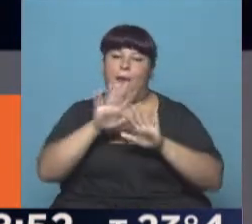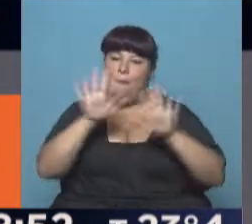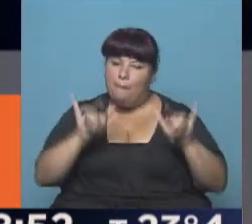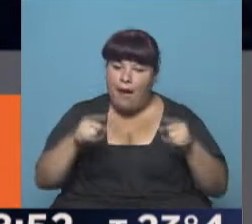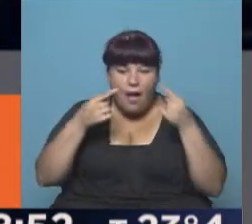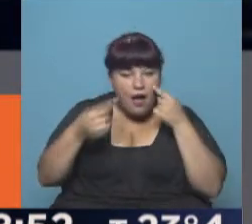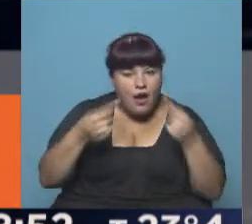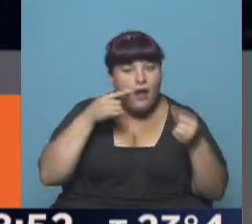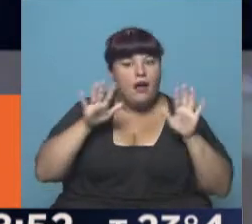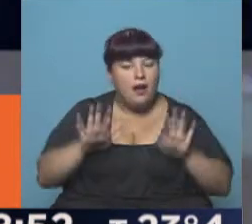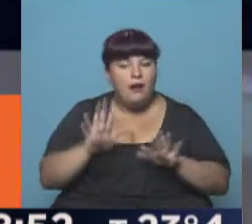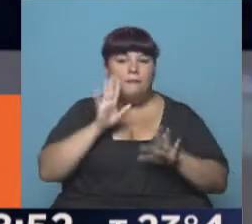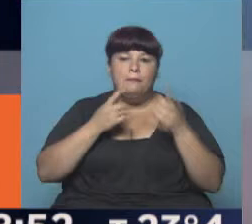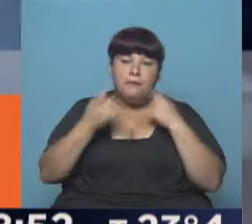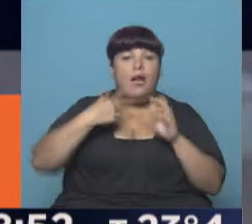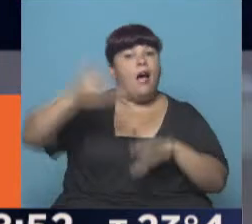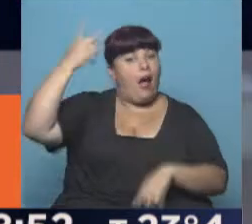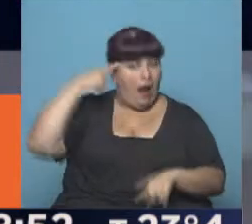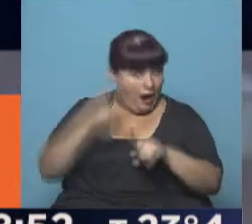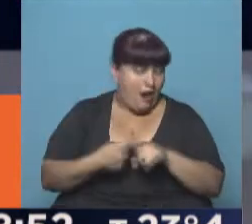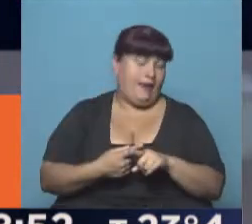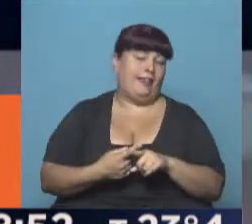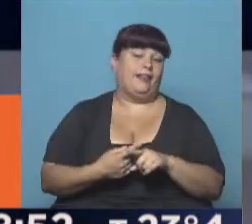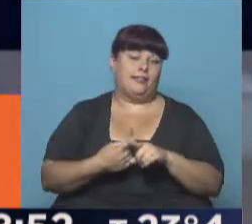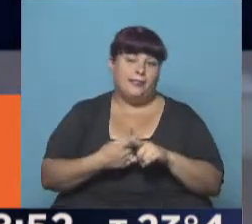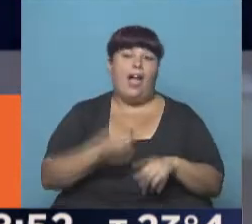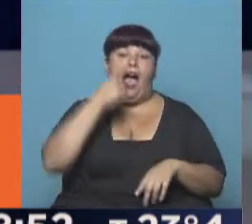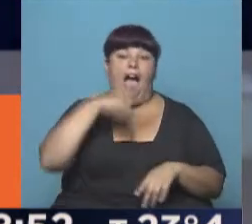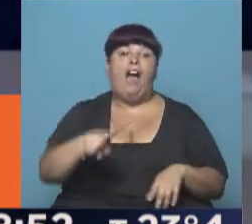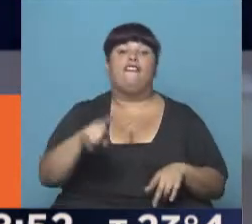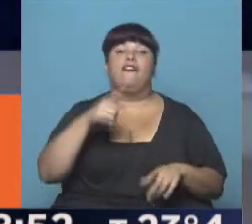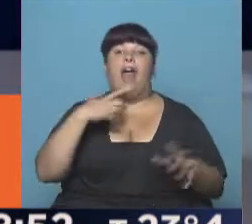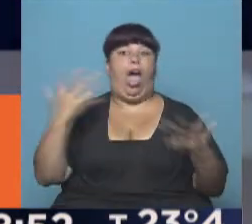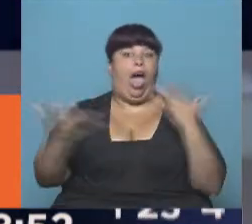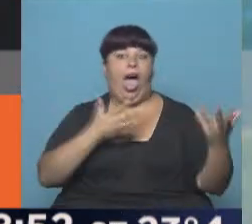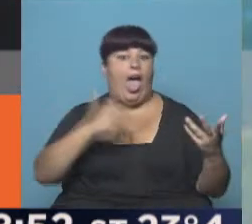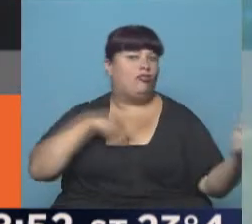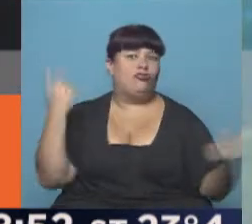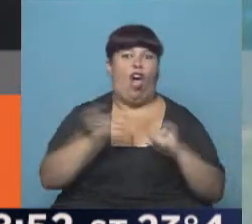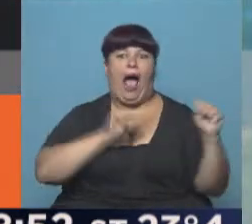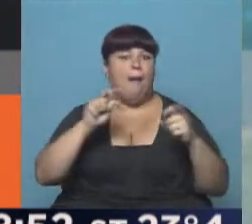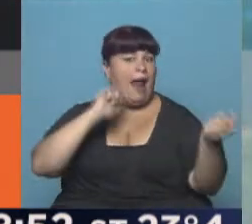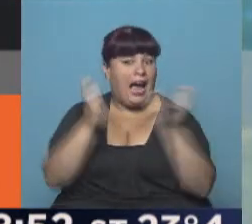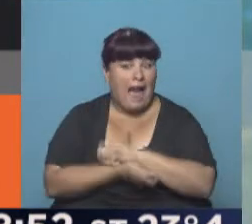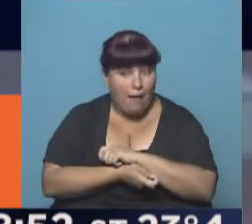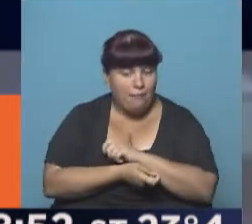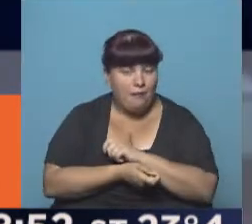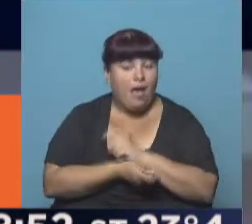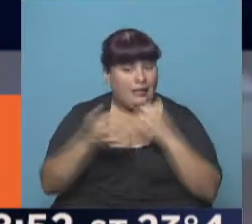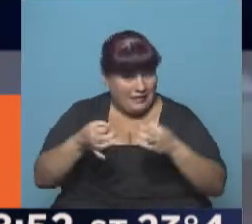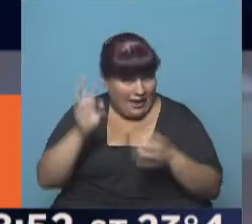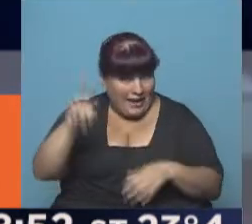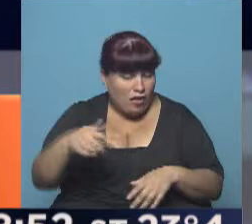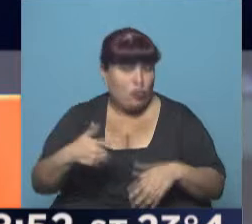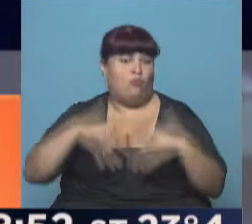armónicas. Tuvimos antecedentes a donde, resultado de la desesperación colectiva, legítima,